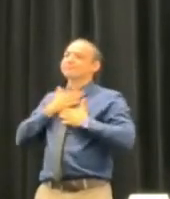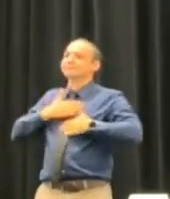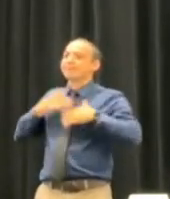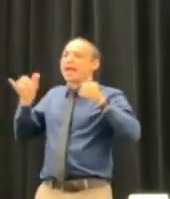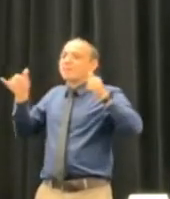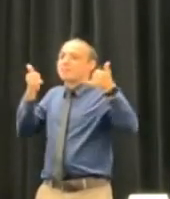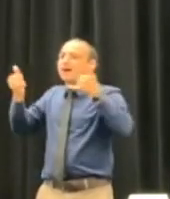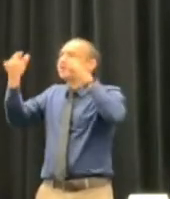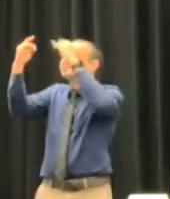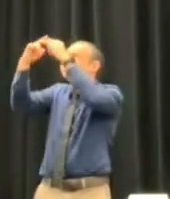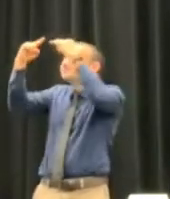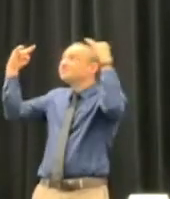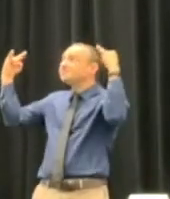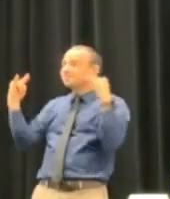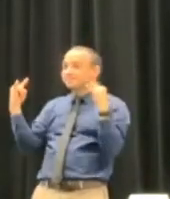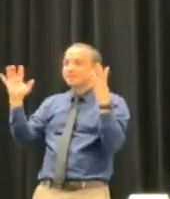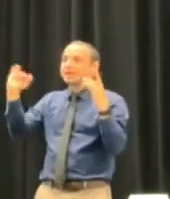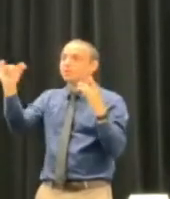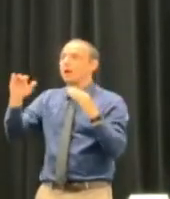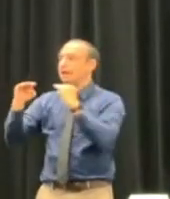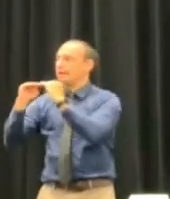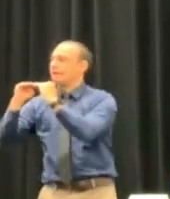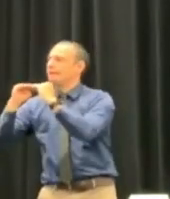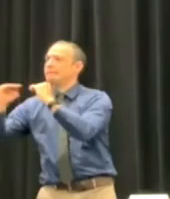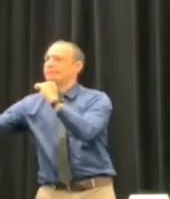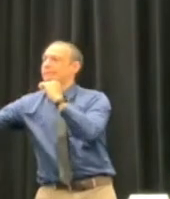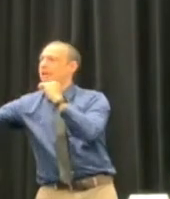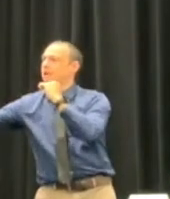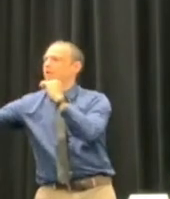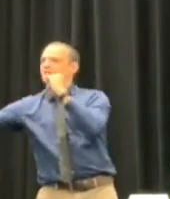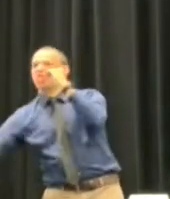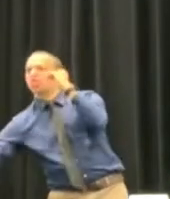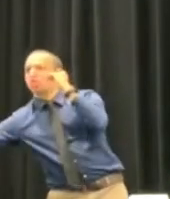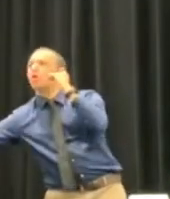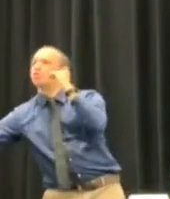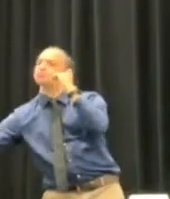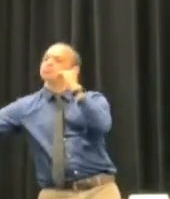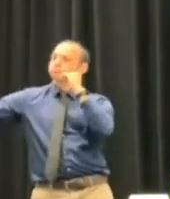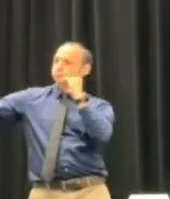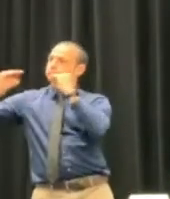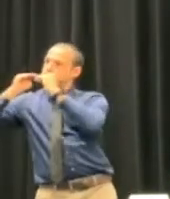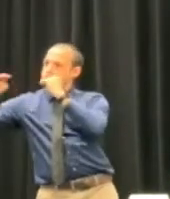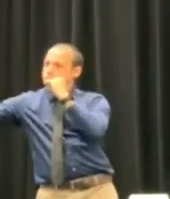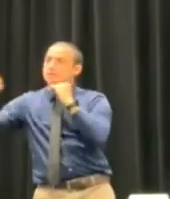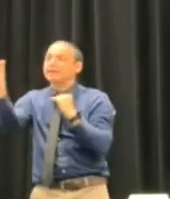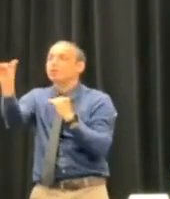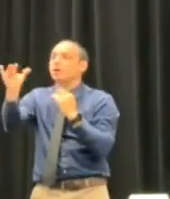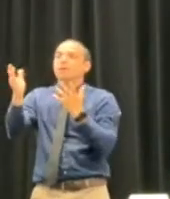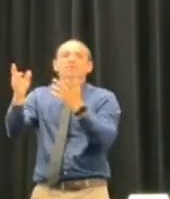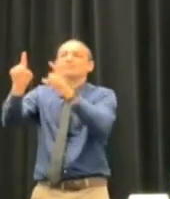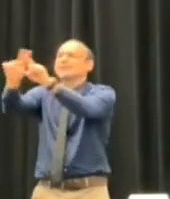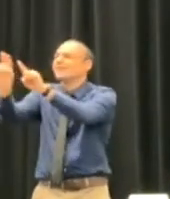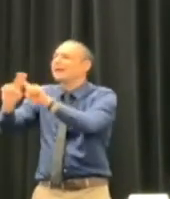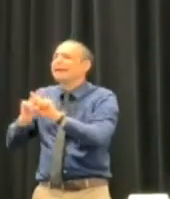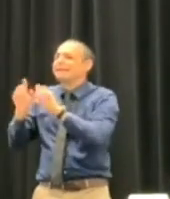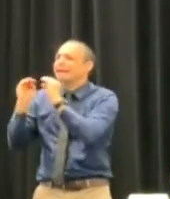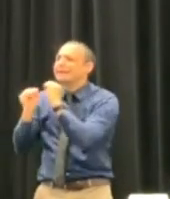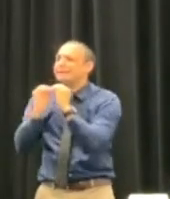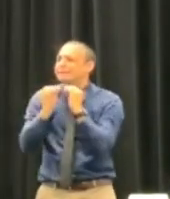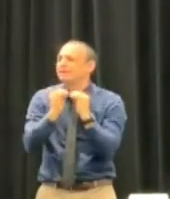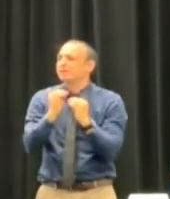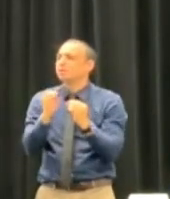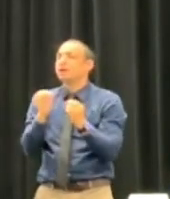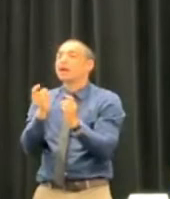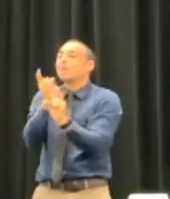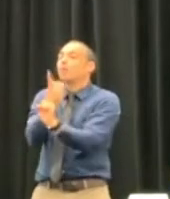en nivelación de terreno sistemas pluviales en algunos casos todo lo que se persigue poner